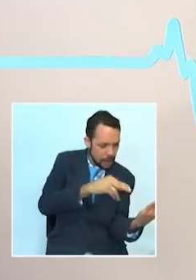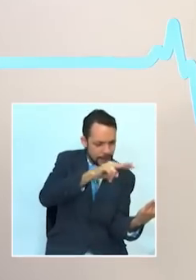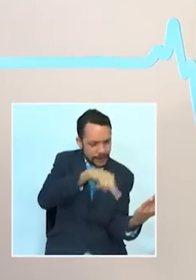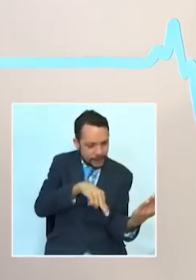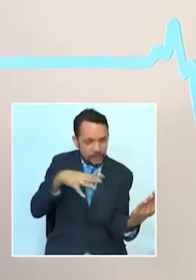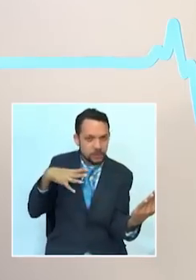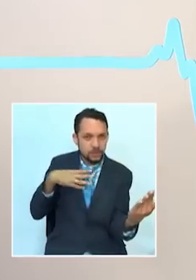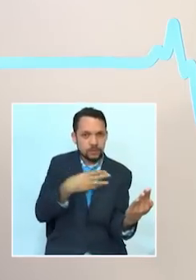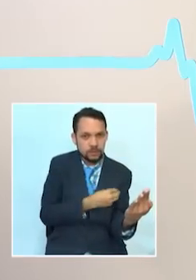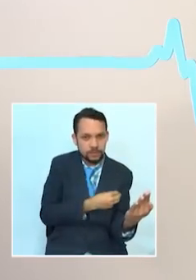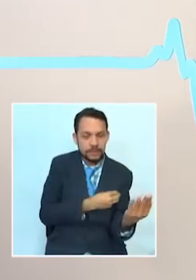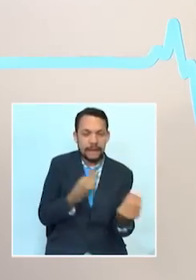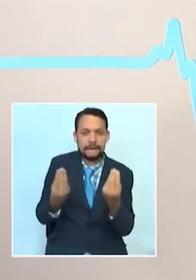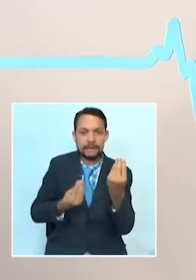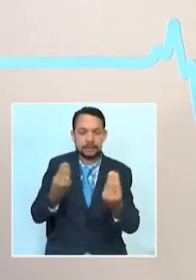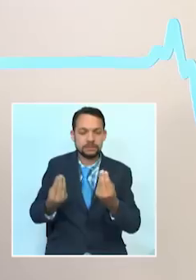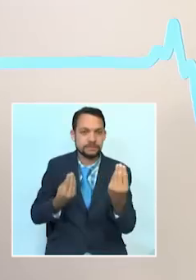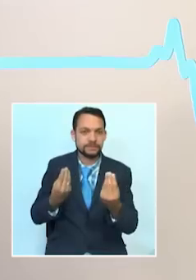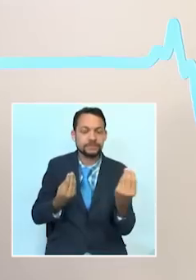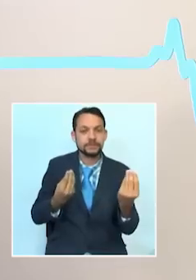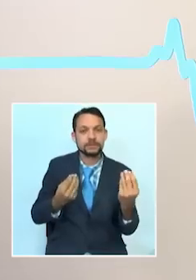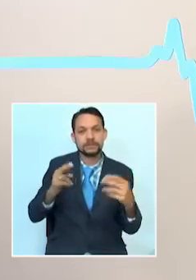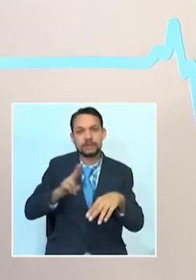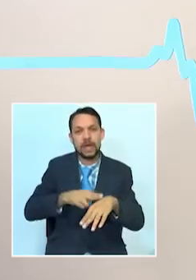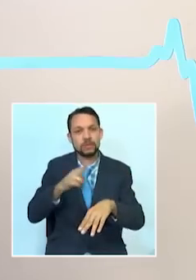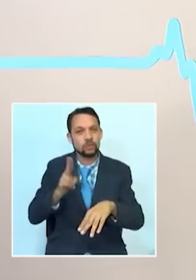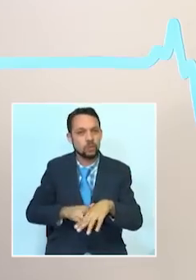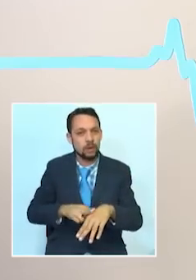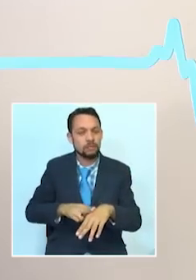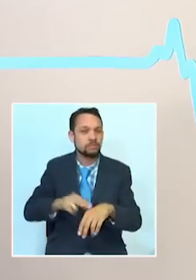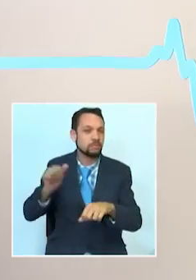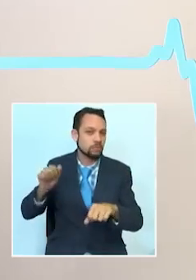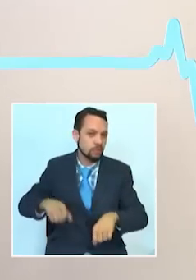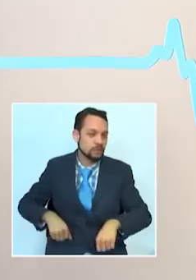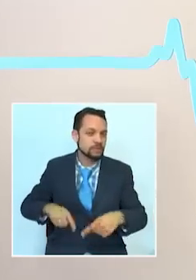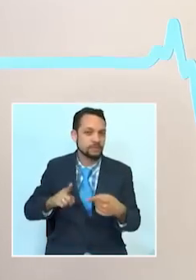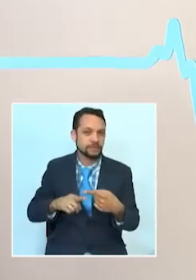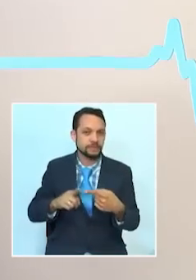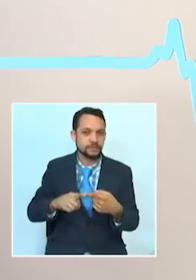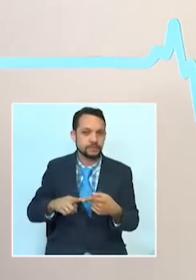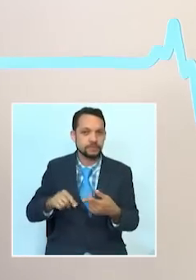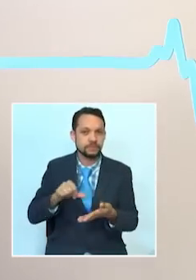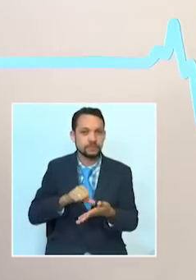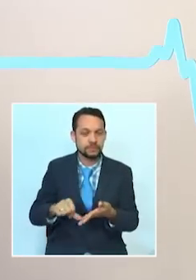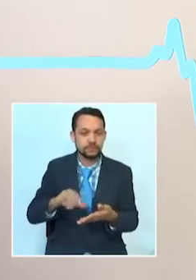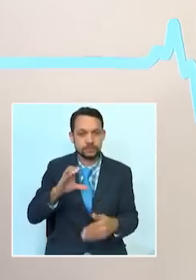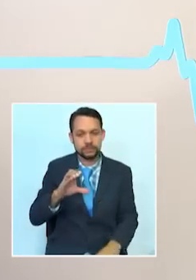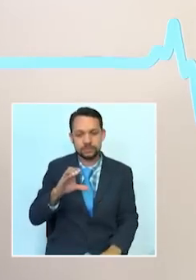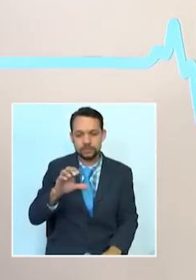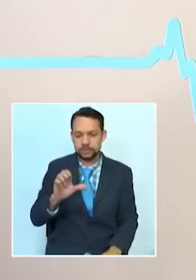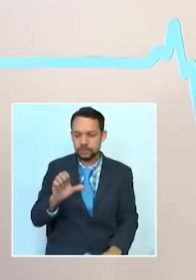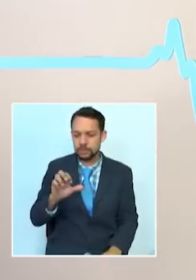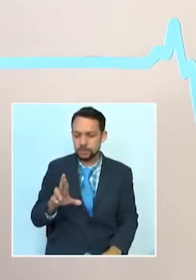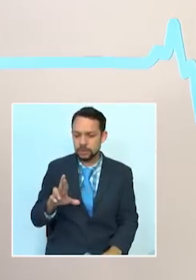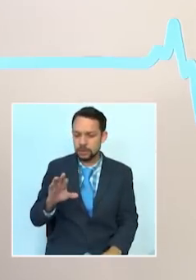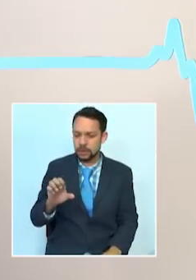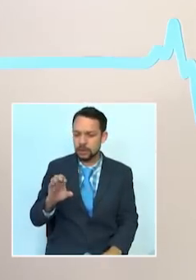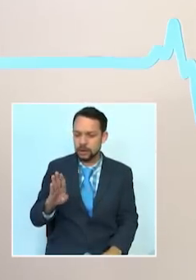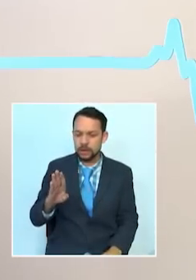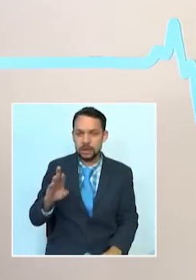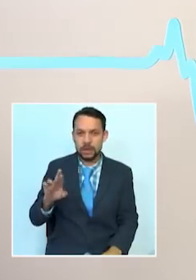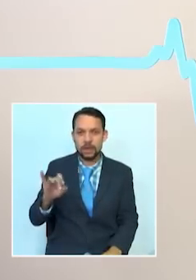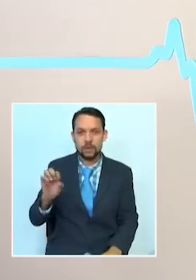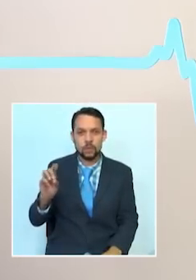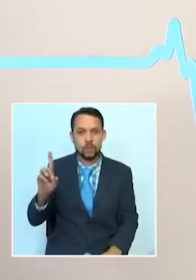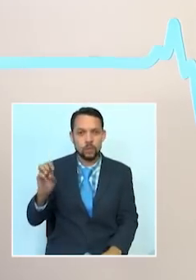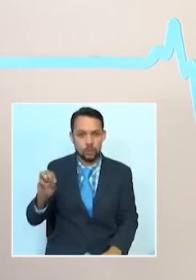nosotros desde la parte natural utilizamos eh productos como el cerebrum compositum utilizamos productos como